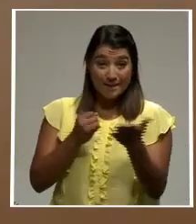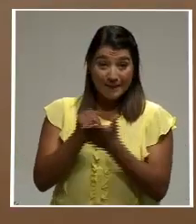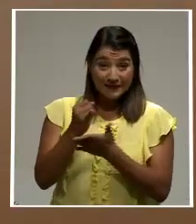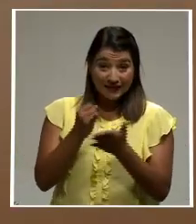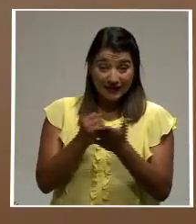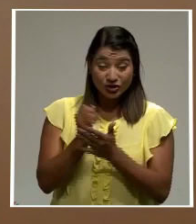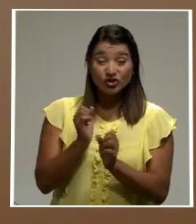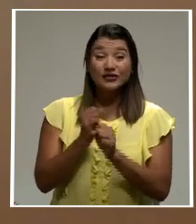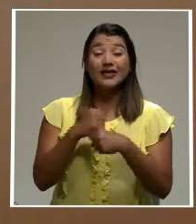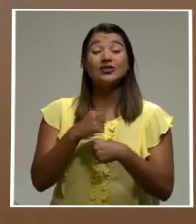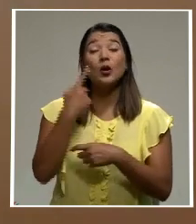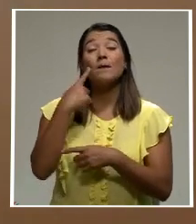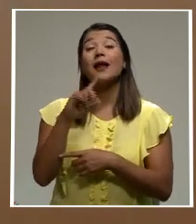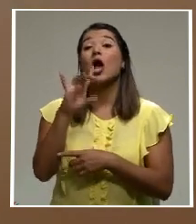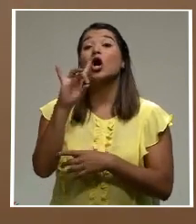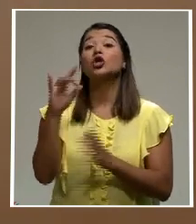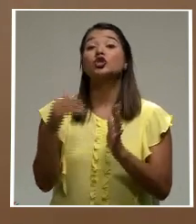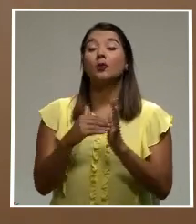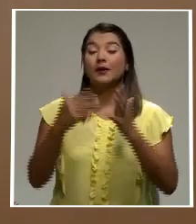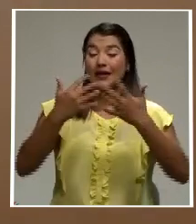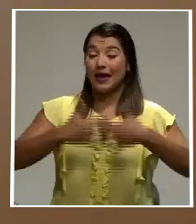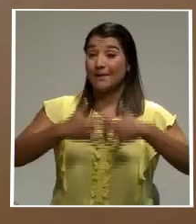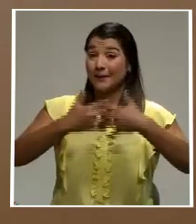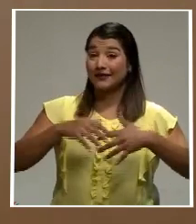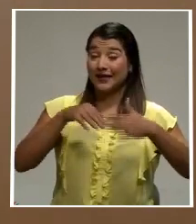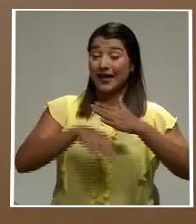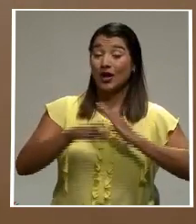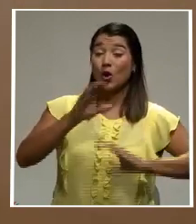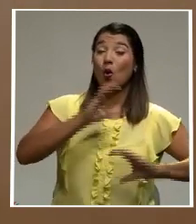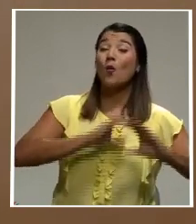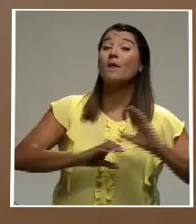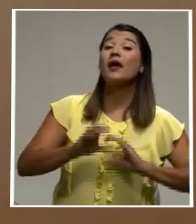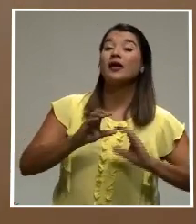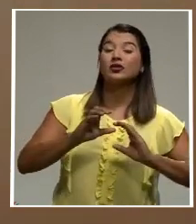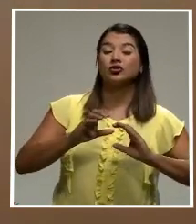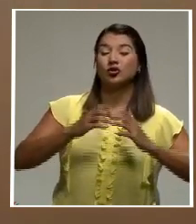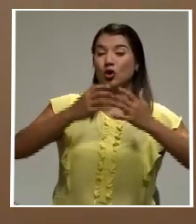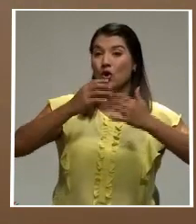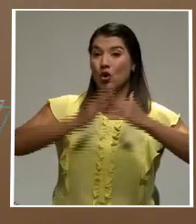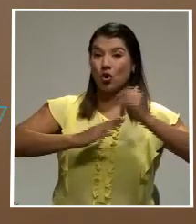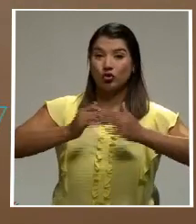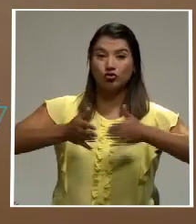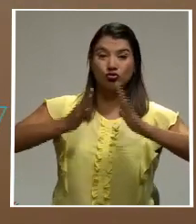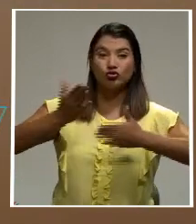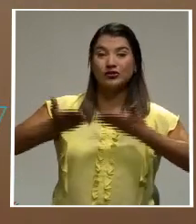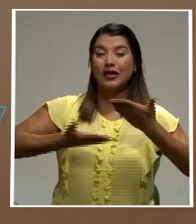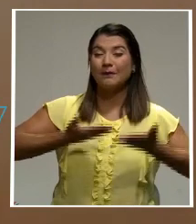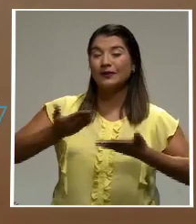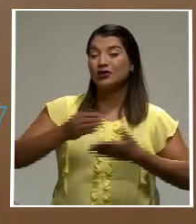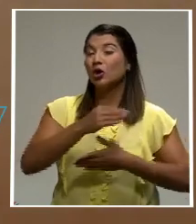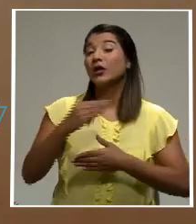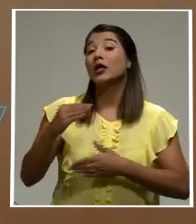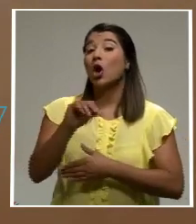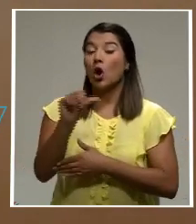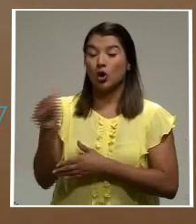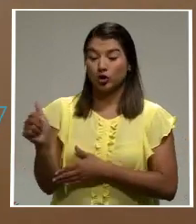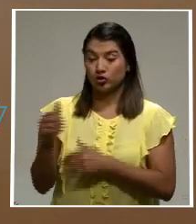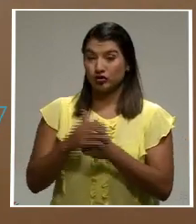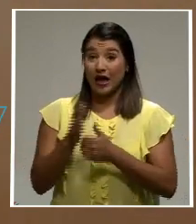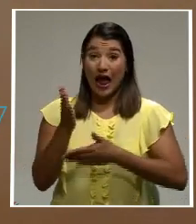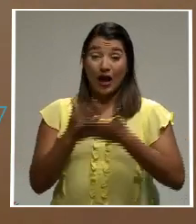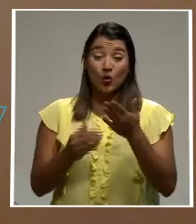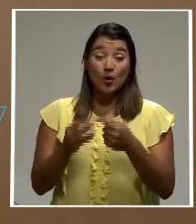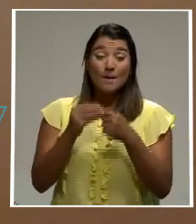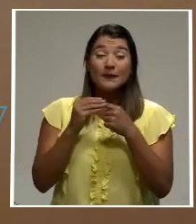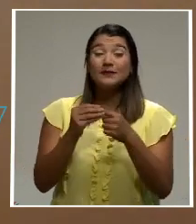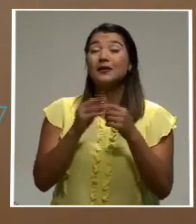8.000 empresas de los sectores de comercio, manufactura, construcción, servicios y otros sectores. Algunos de los principales resultados señalan,